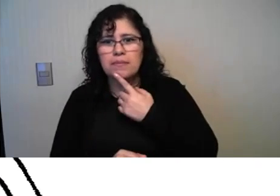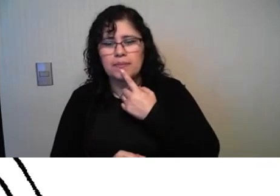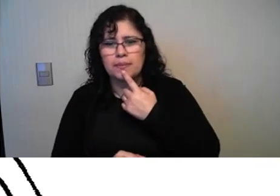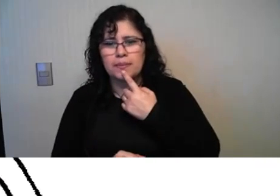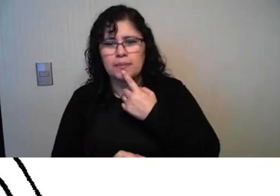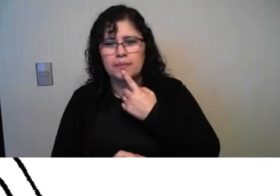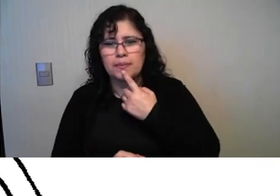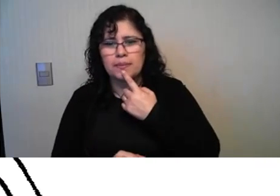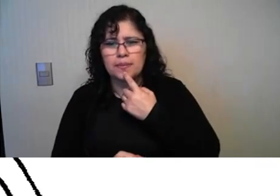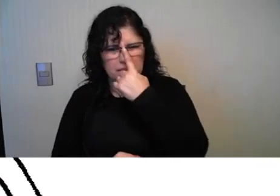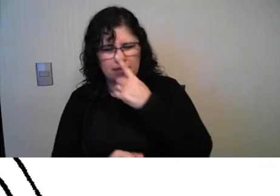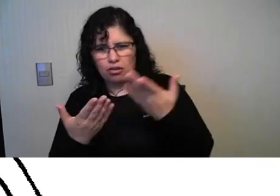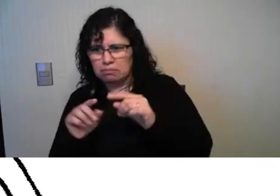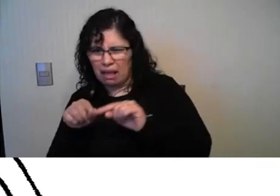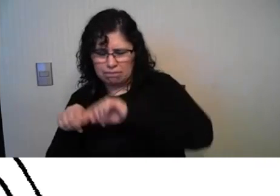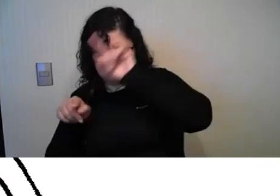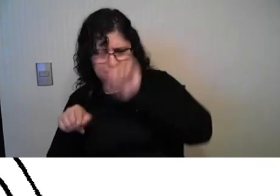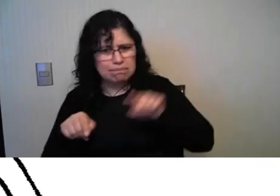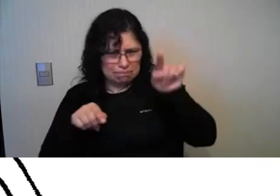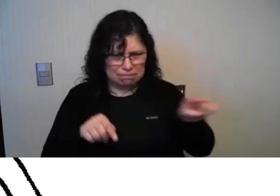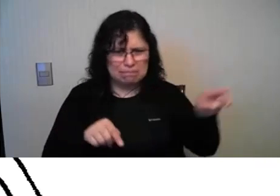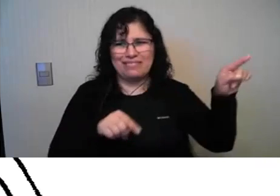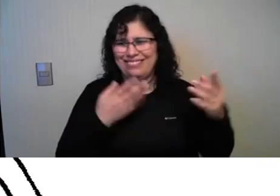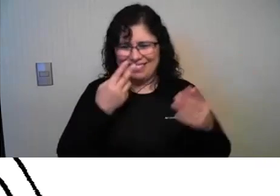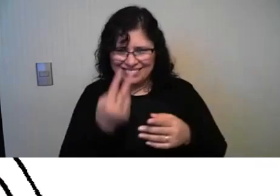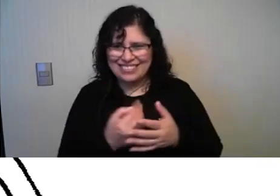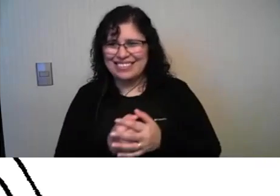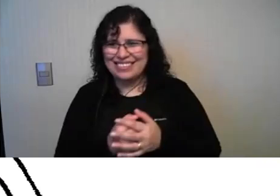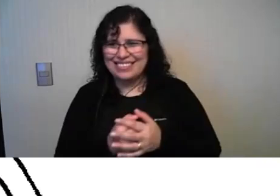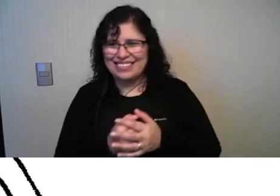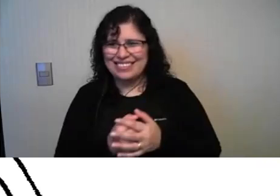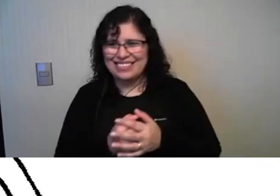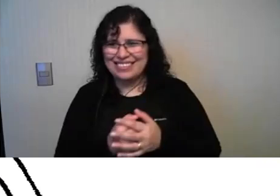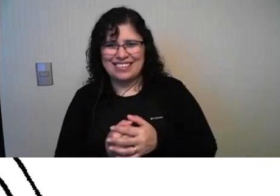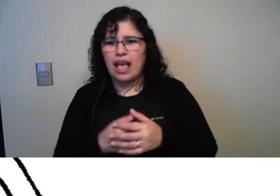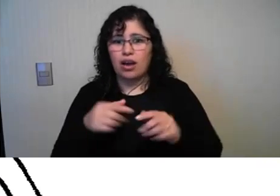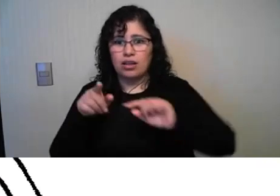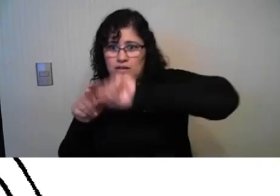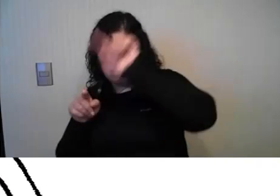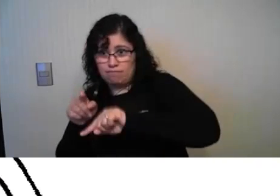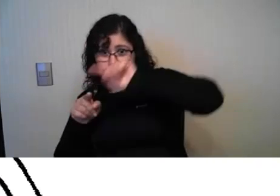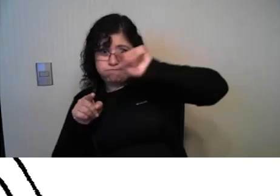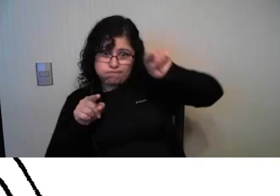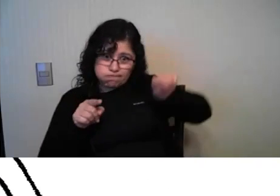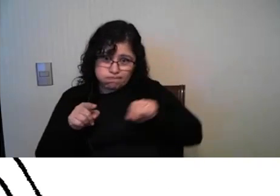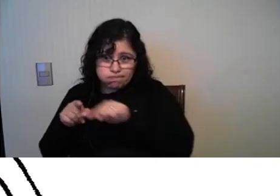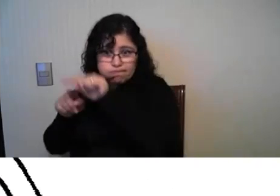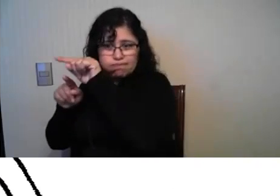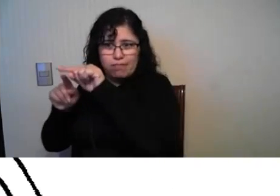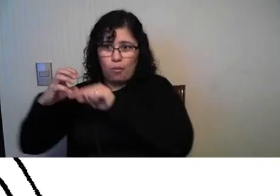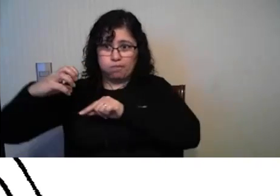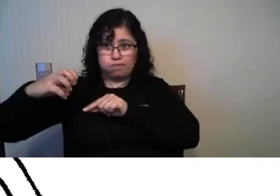o seguir estas flechas retrocediendo, nos vamos a encontrar que el cuerpo de este